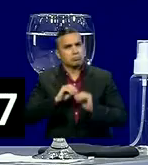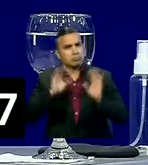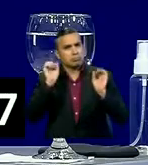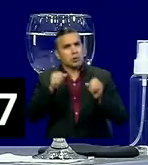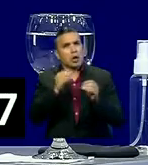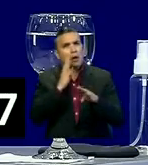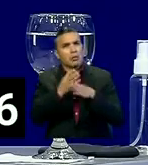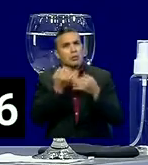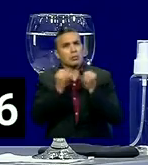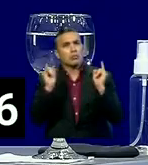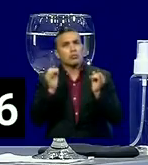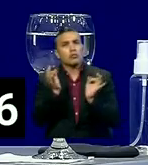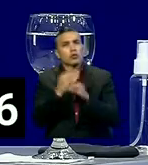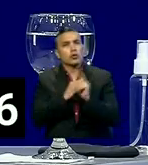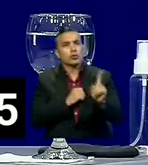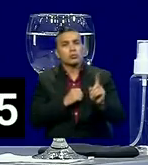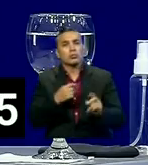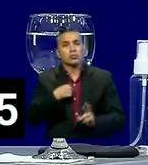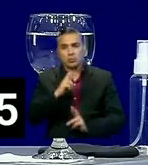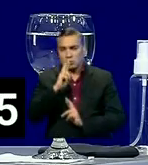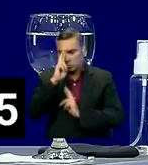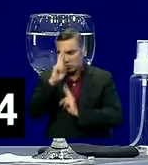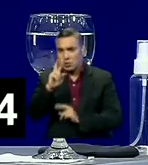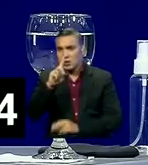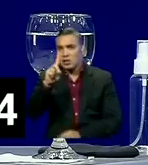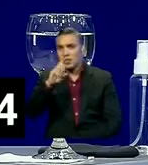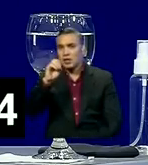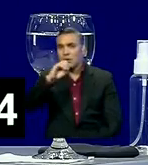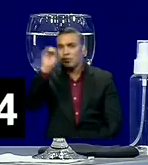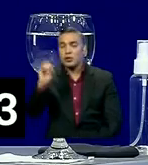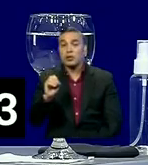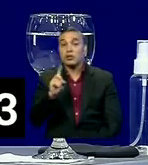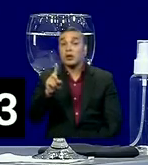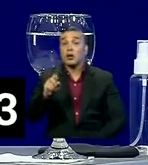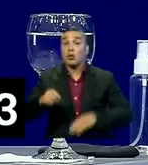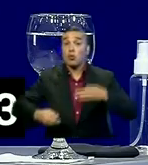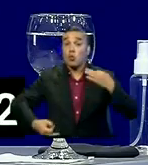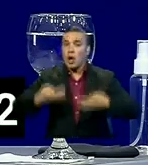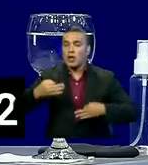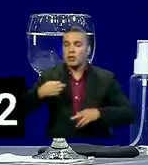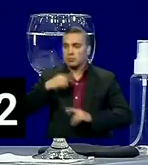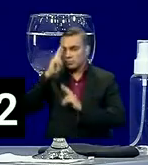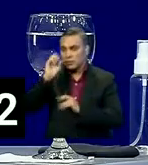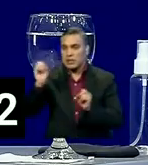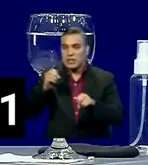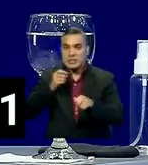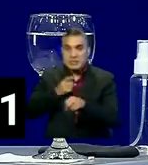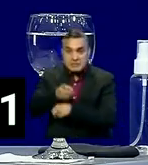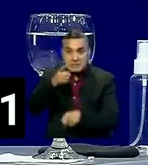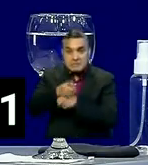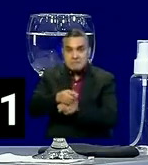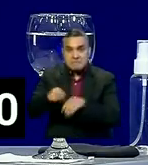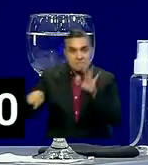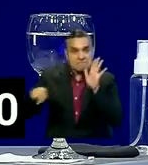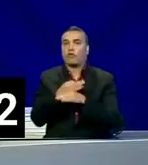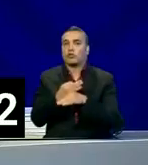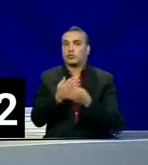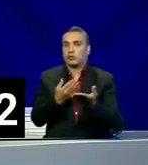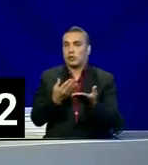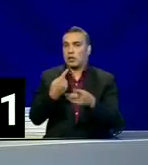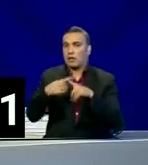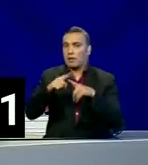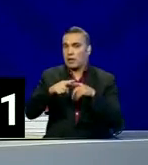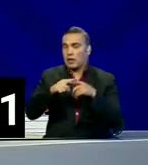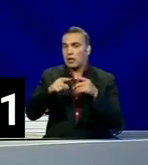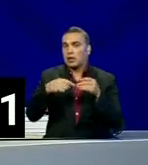de funciones. La respetaré al 100%, sobre todo una función judicial sin chantajes, amenazas o presiones. Queremos una